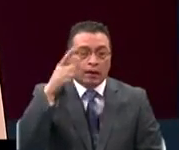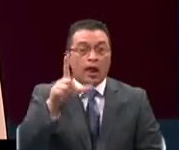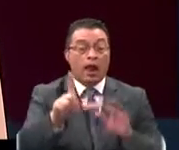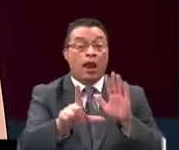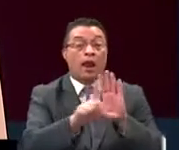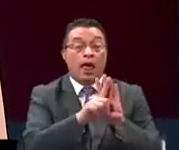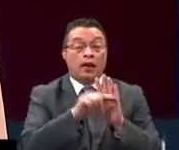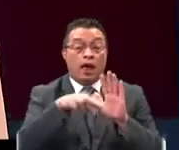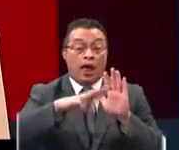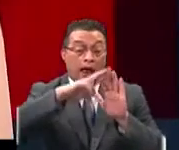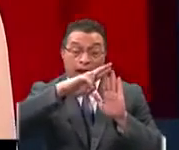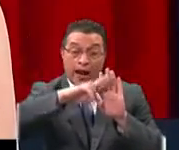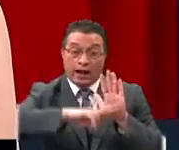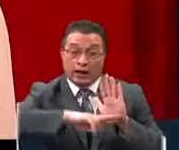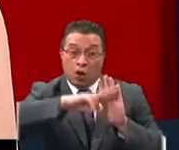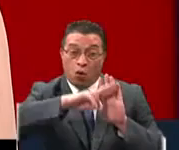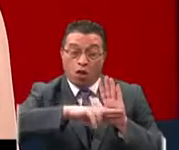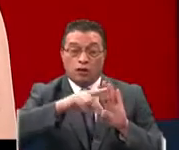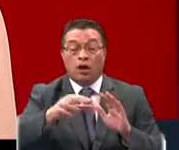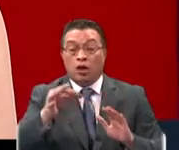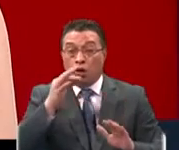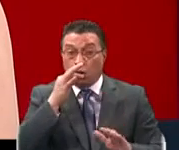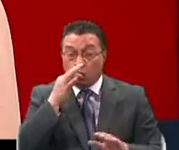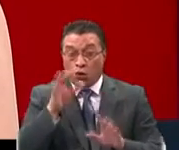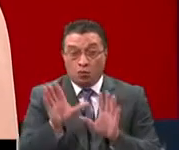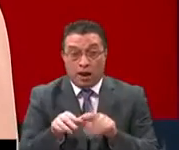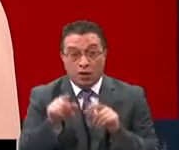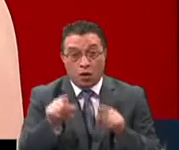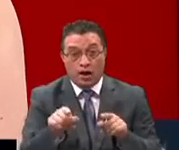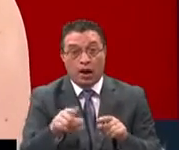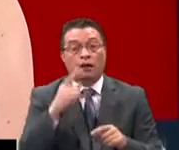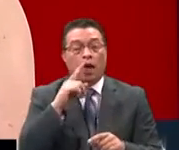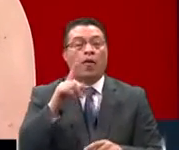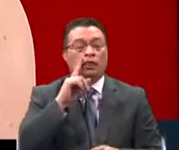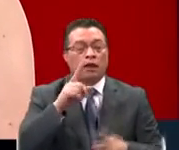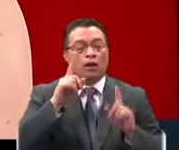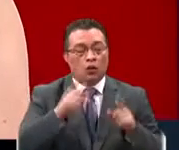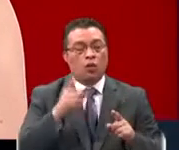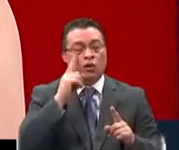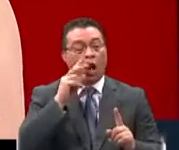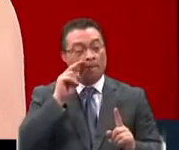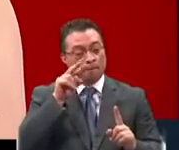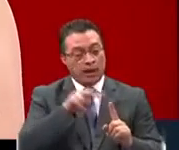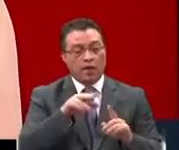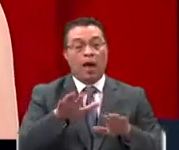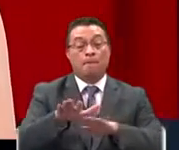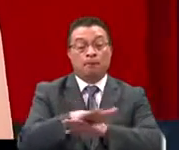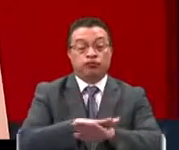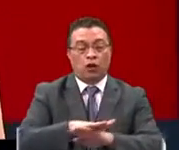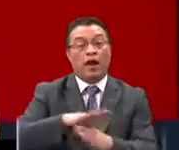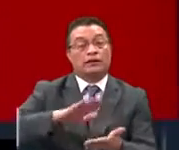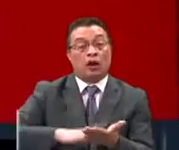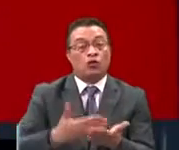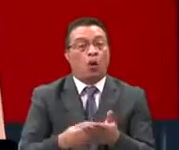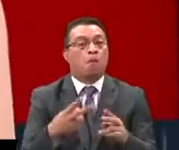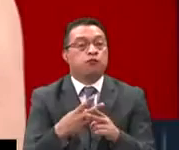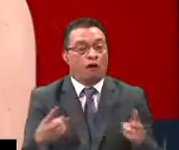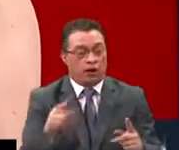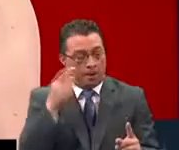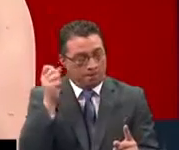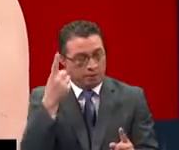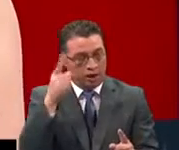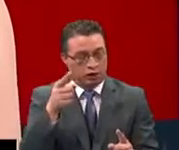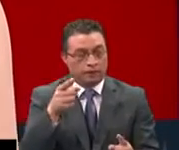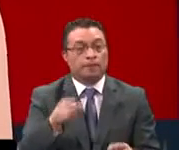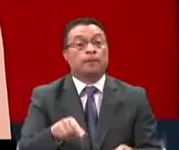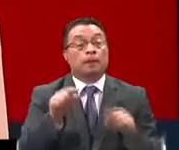ley que regula el uso de la cannabis, ¿no es cierto?, tiene que tener una mirada del punto de vista de la protección de la salud pública. Lo que